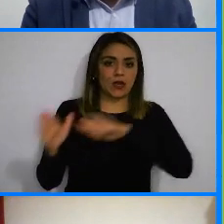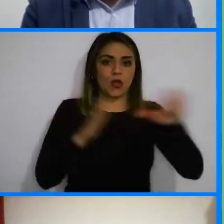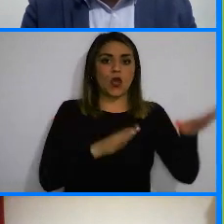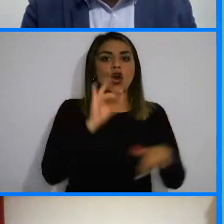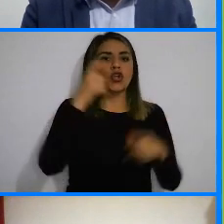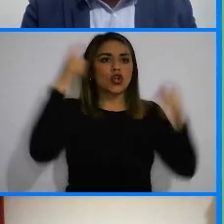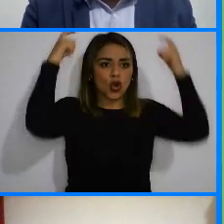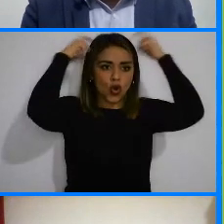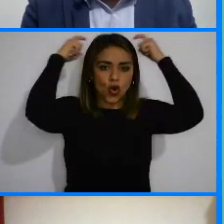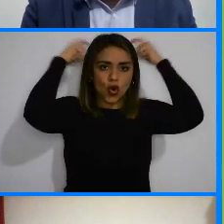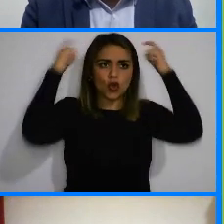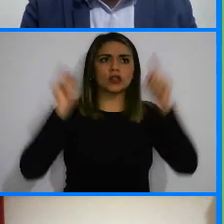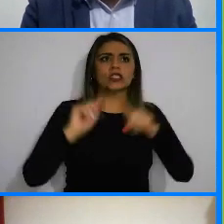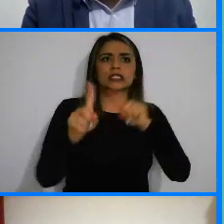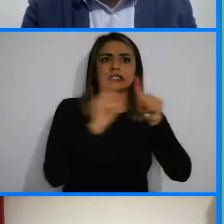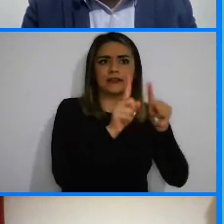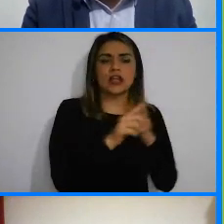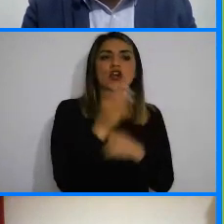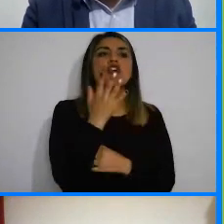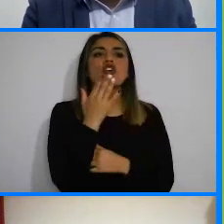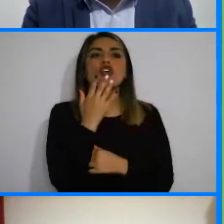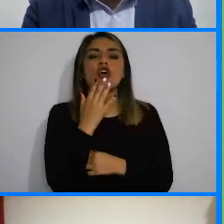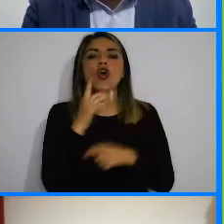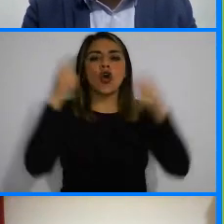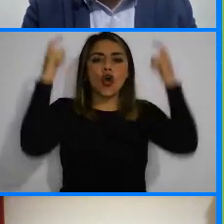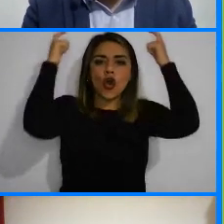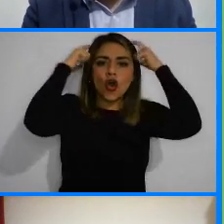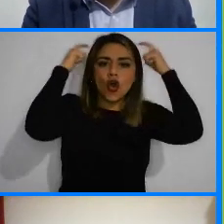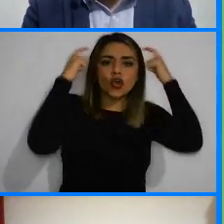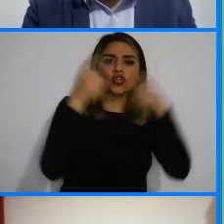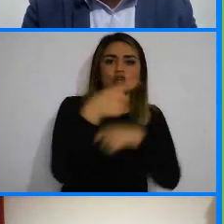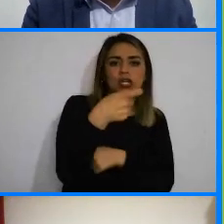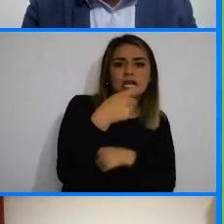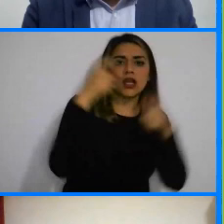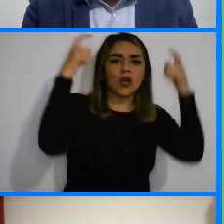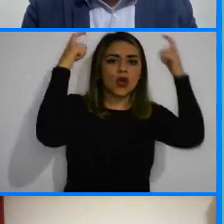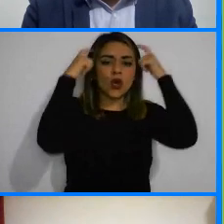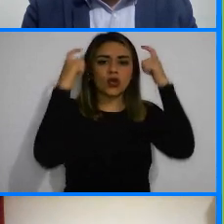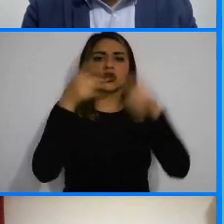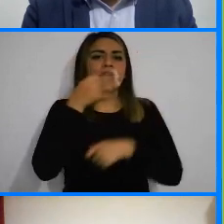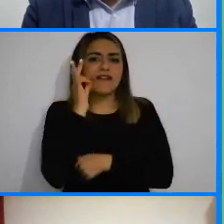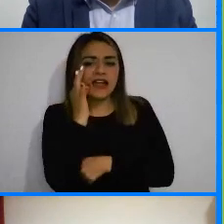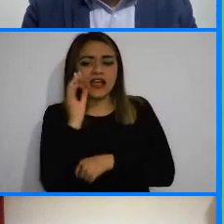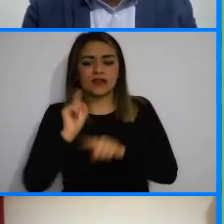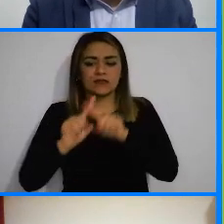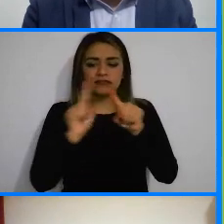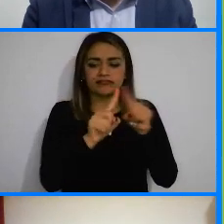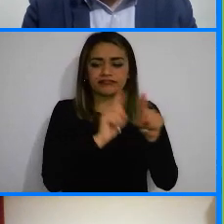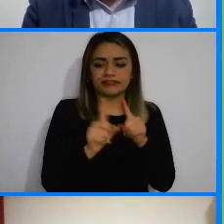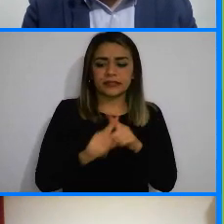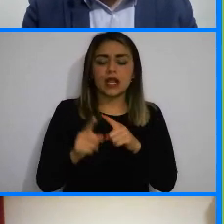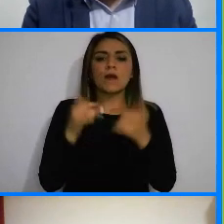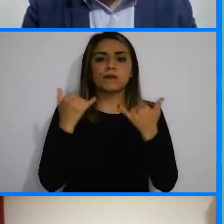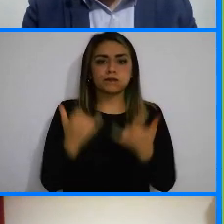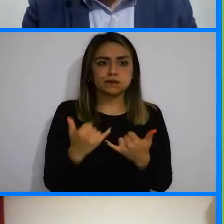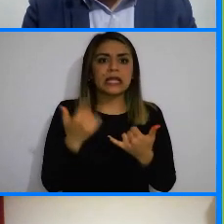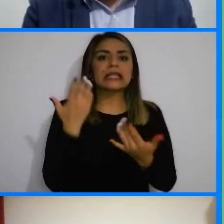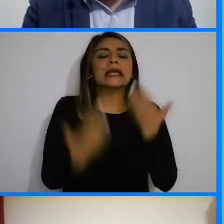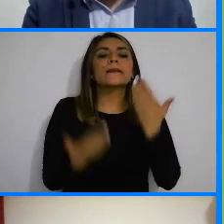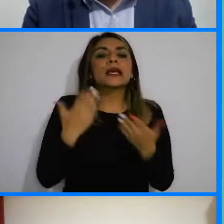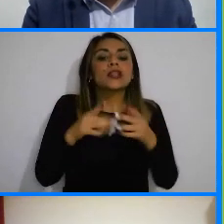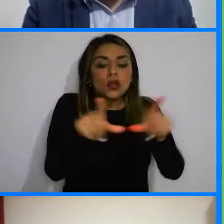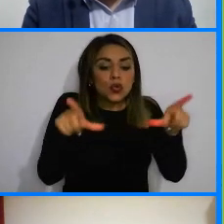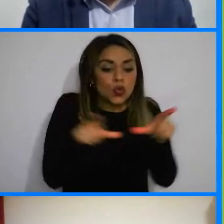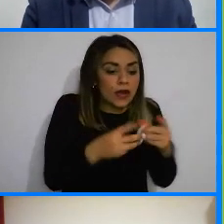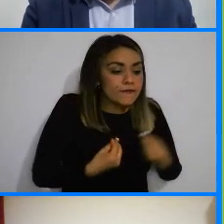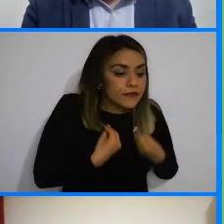osos de diferentes colores, el oso pardo, el oso gris, ¿sí? El oso gris, el oso pardo, que son de acuerdo al lugar